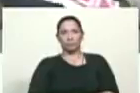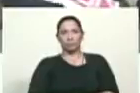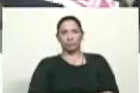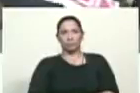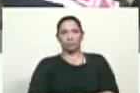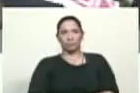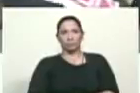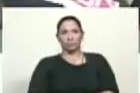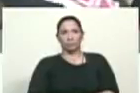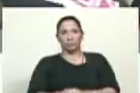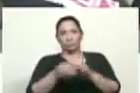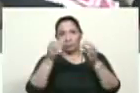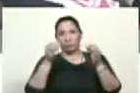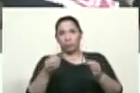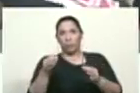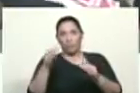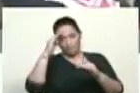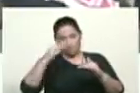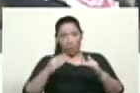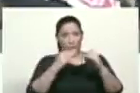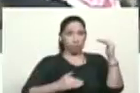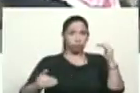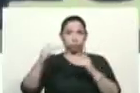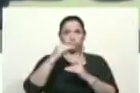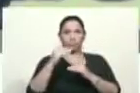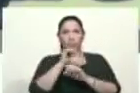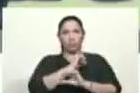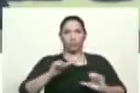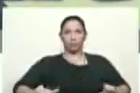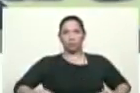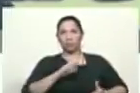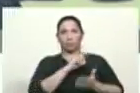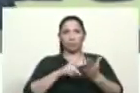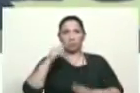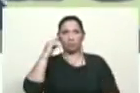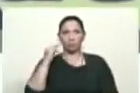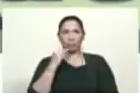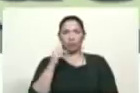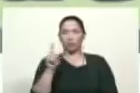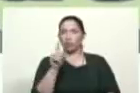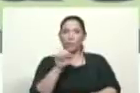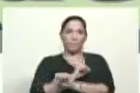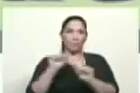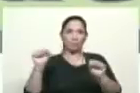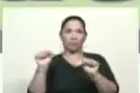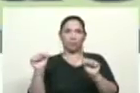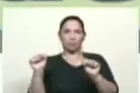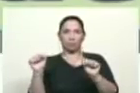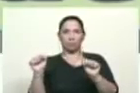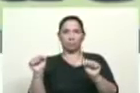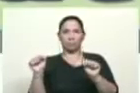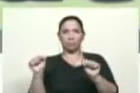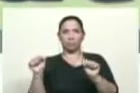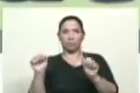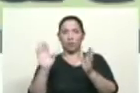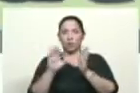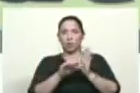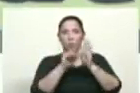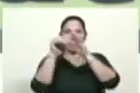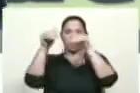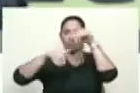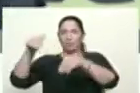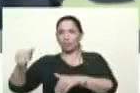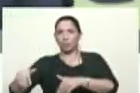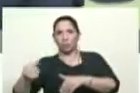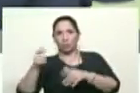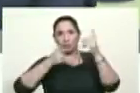y oficiales de la Fuerza Armada que no permitieron que le robaran las elecciones a